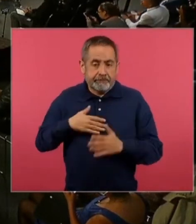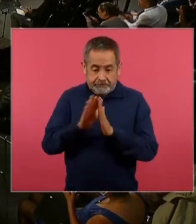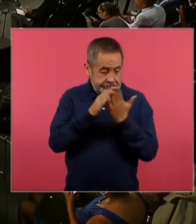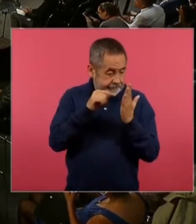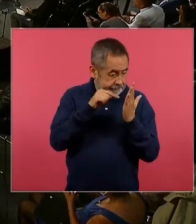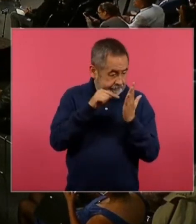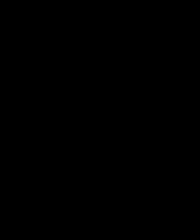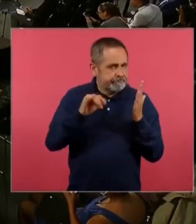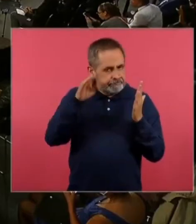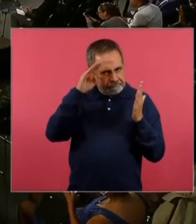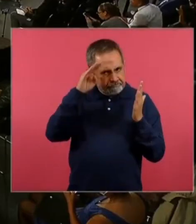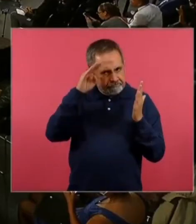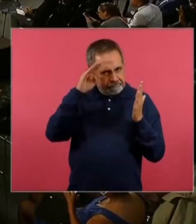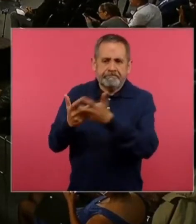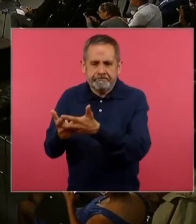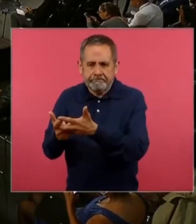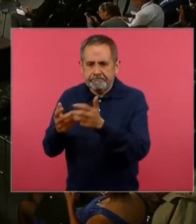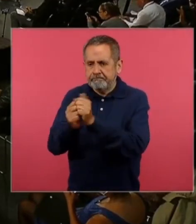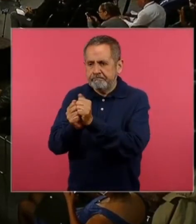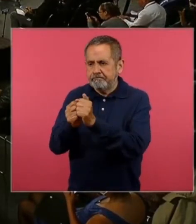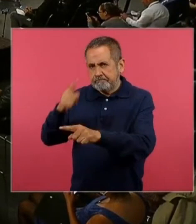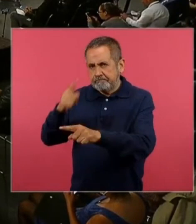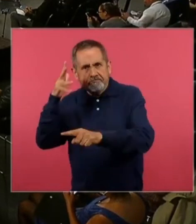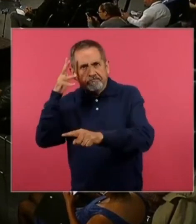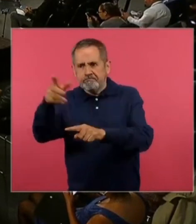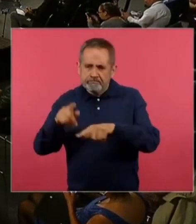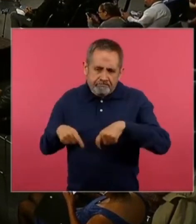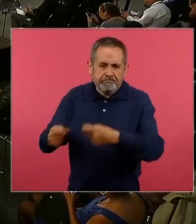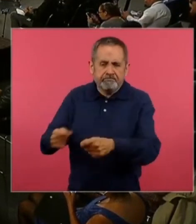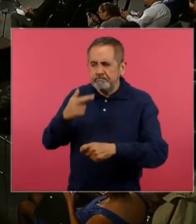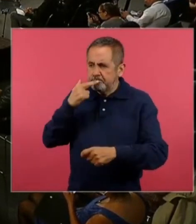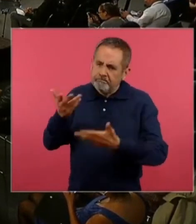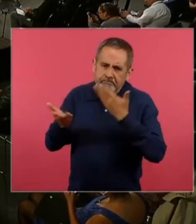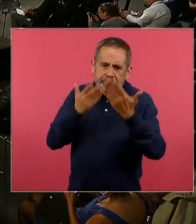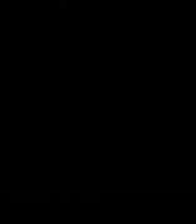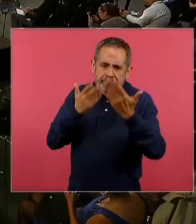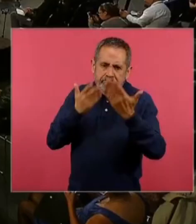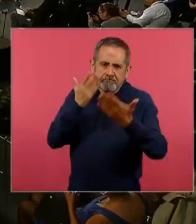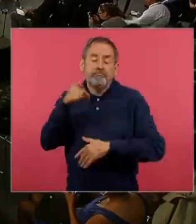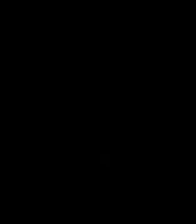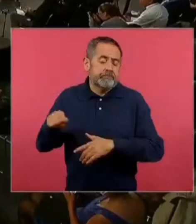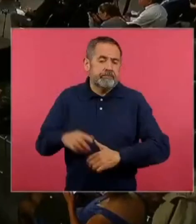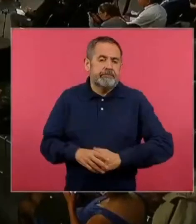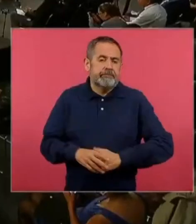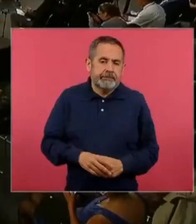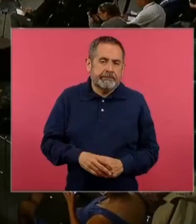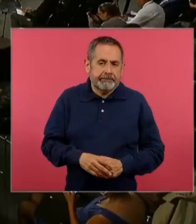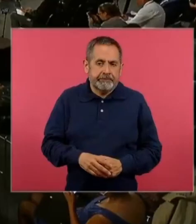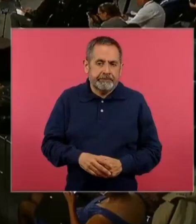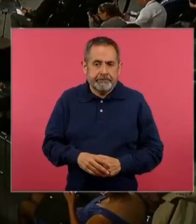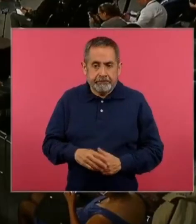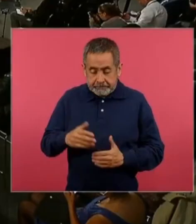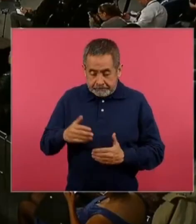vienen pensados en ello, en su futuro, en ellos y en una mejor formación. El proceso